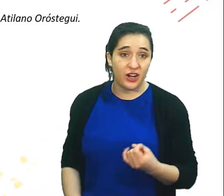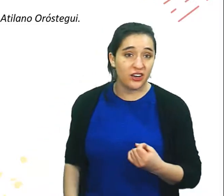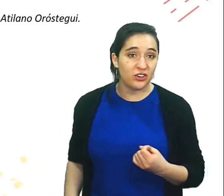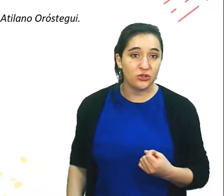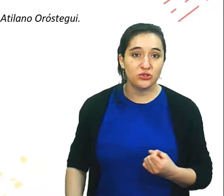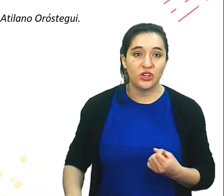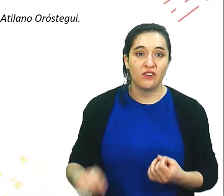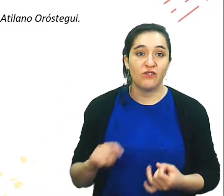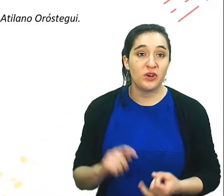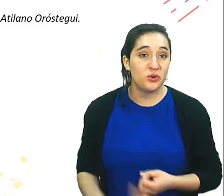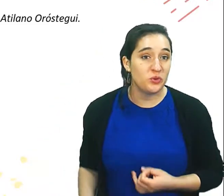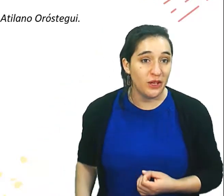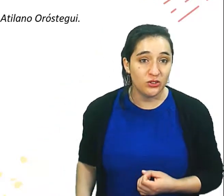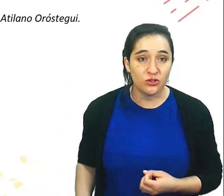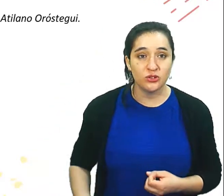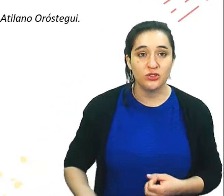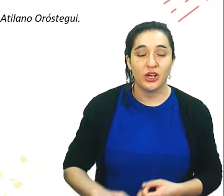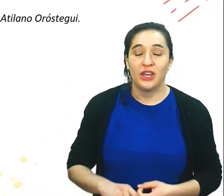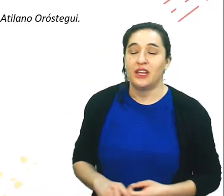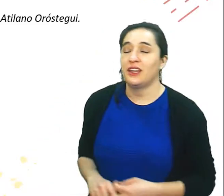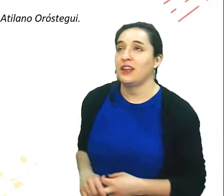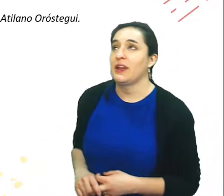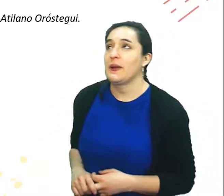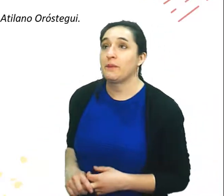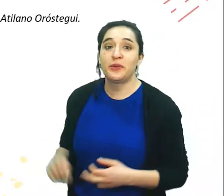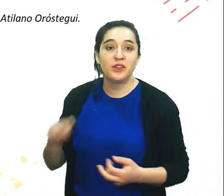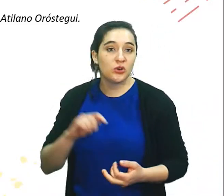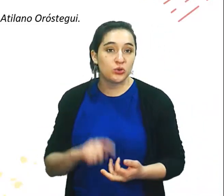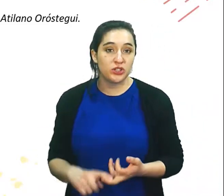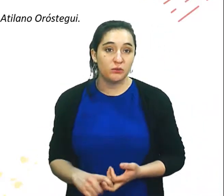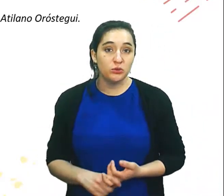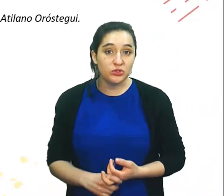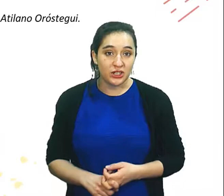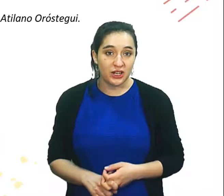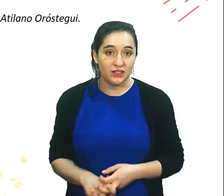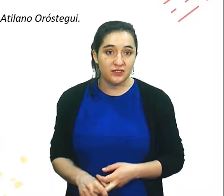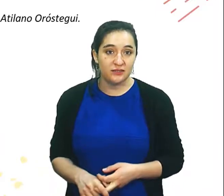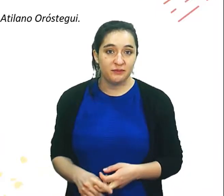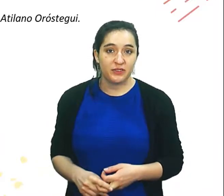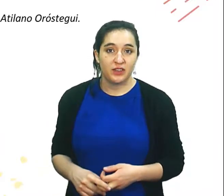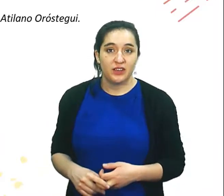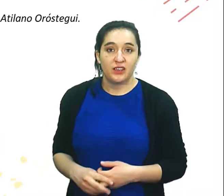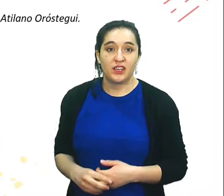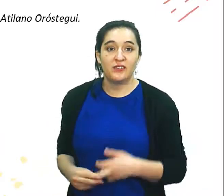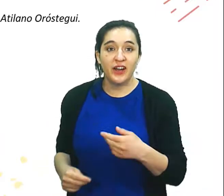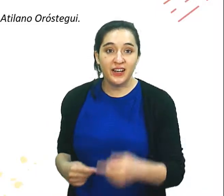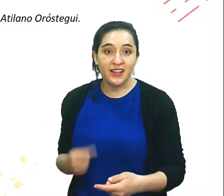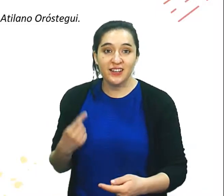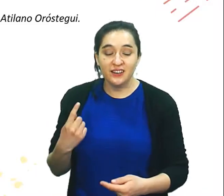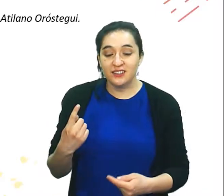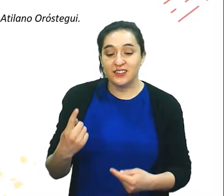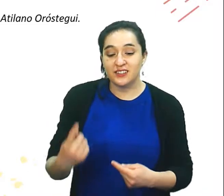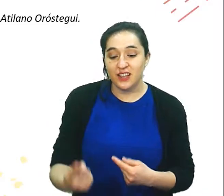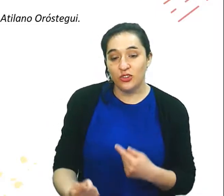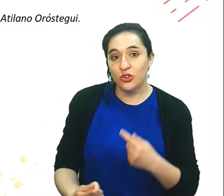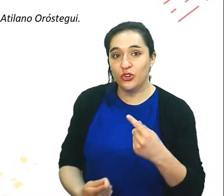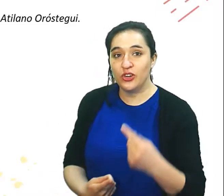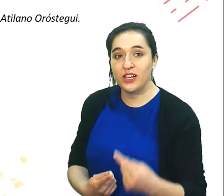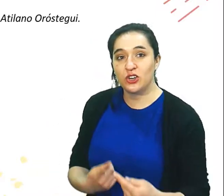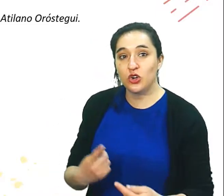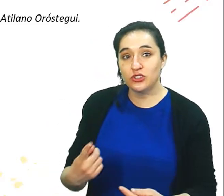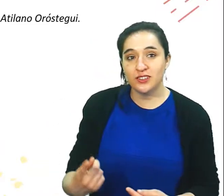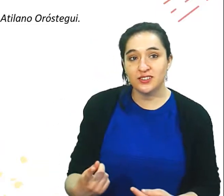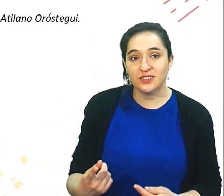visitar barrios, ver monumentos, pueden escuchar música que van a ir